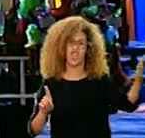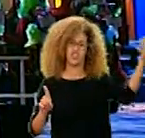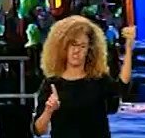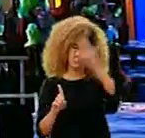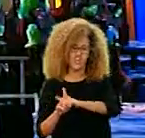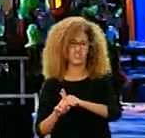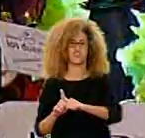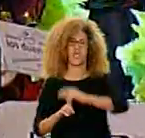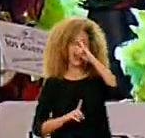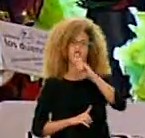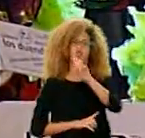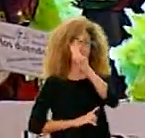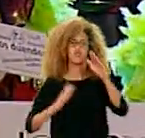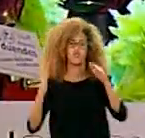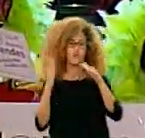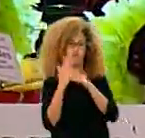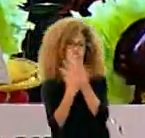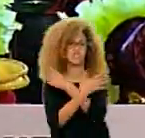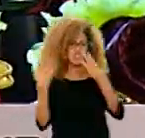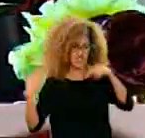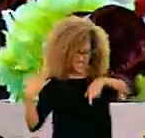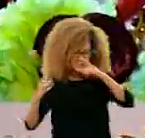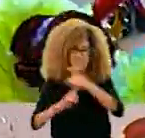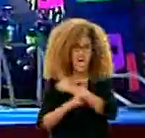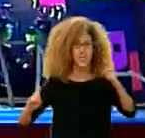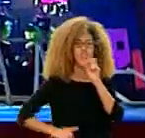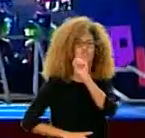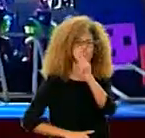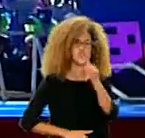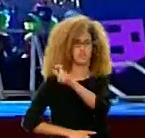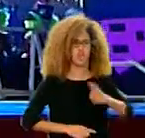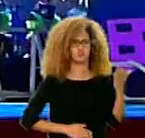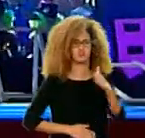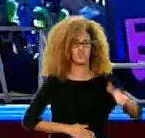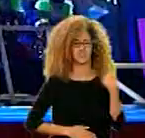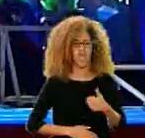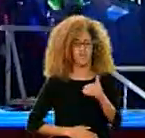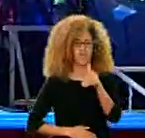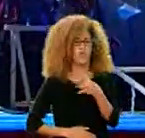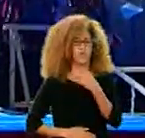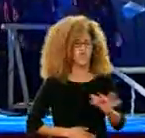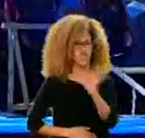En lo que va de año, ya son 12 las asesinadas. La próxima puedo ser yo.